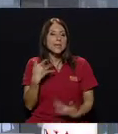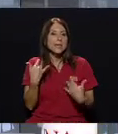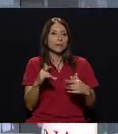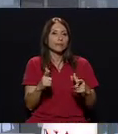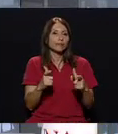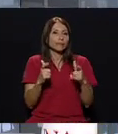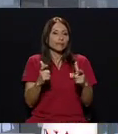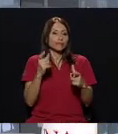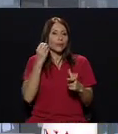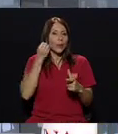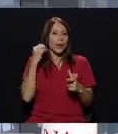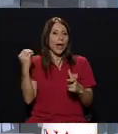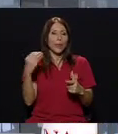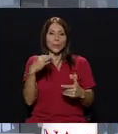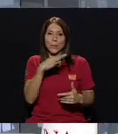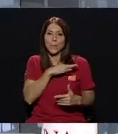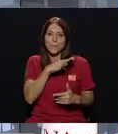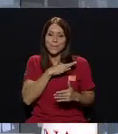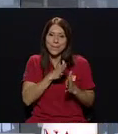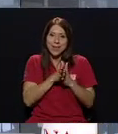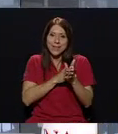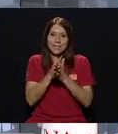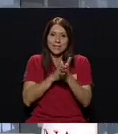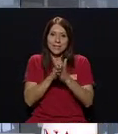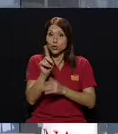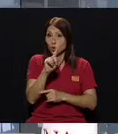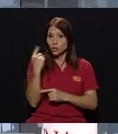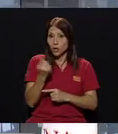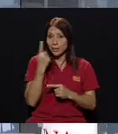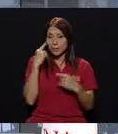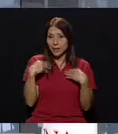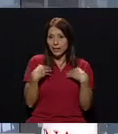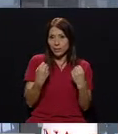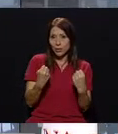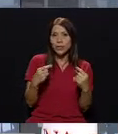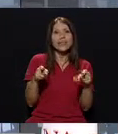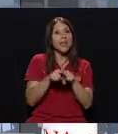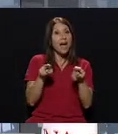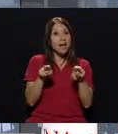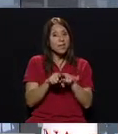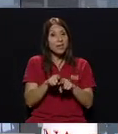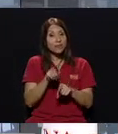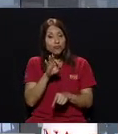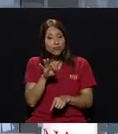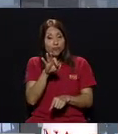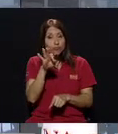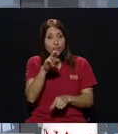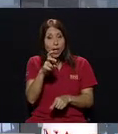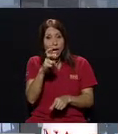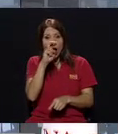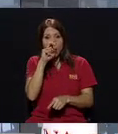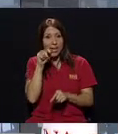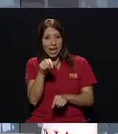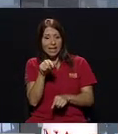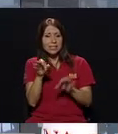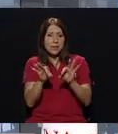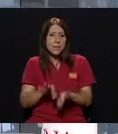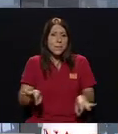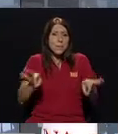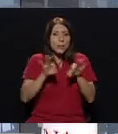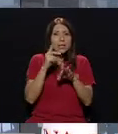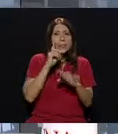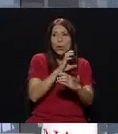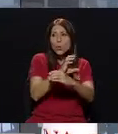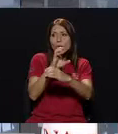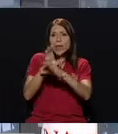tesoro dorado que tiene grandes beneficios no solo para la salud, sino también las abejas tienen una gran importancia en el cuidado del